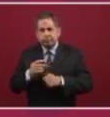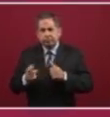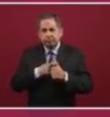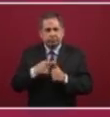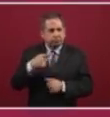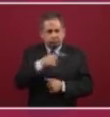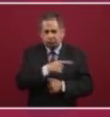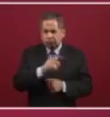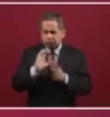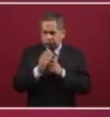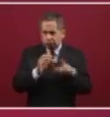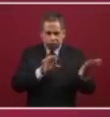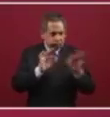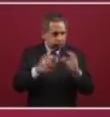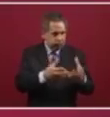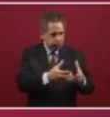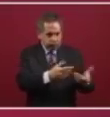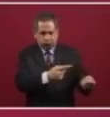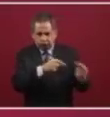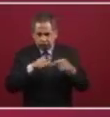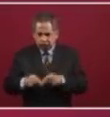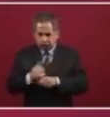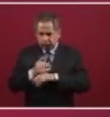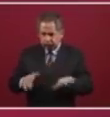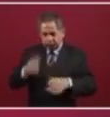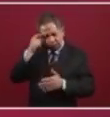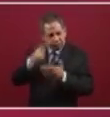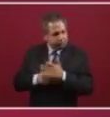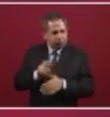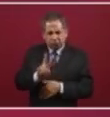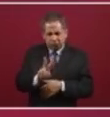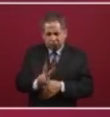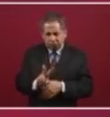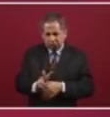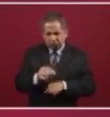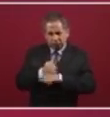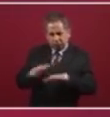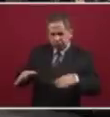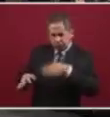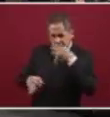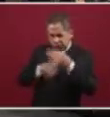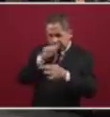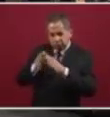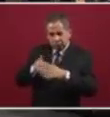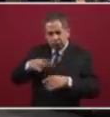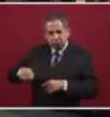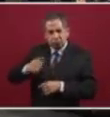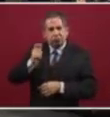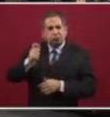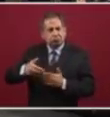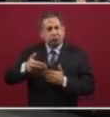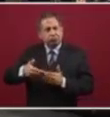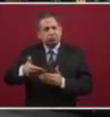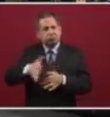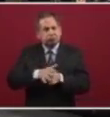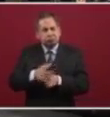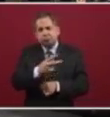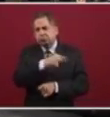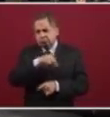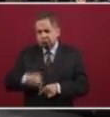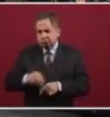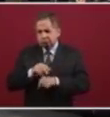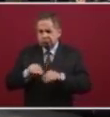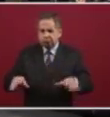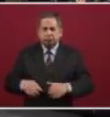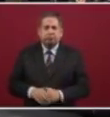de la comisión, creo que lo van a hacer el viernes, para ver el avance que se tiene en cuanto a